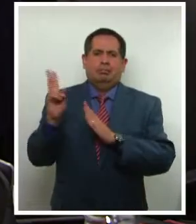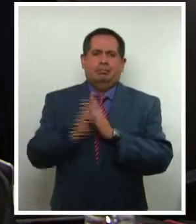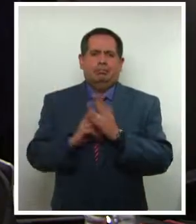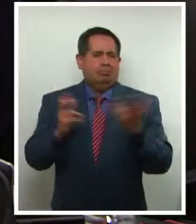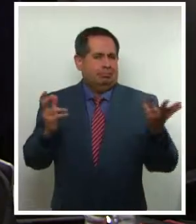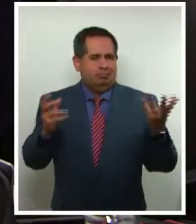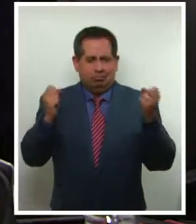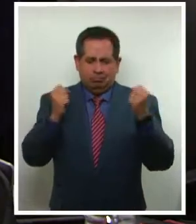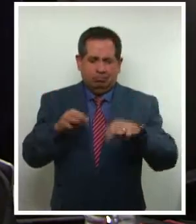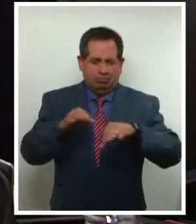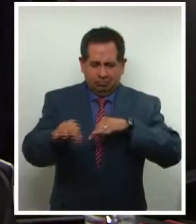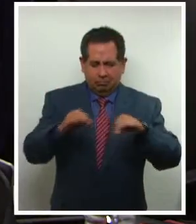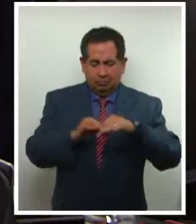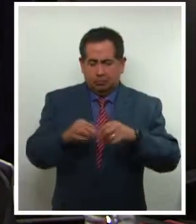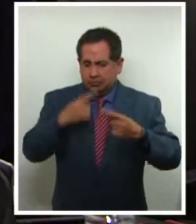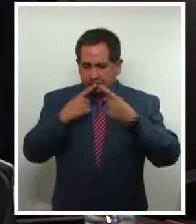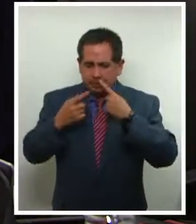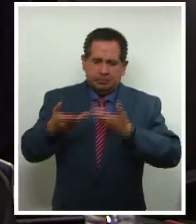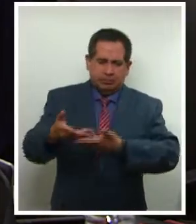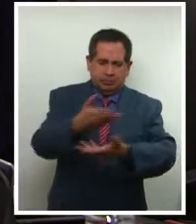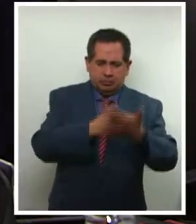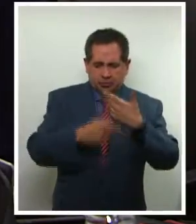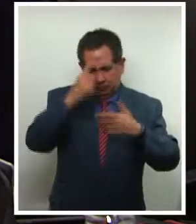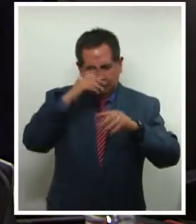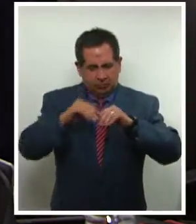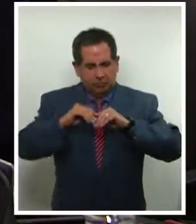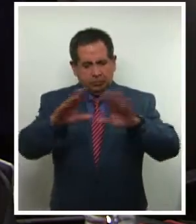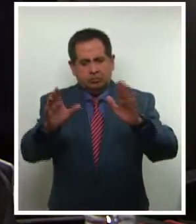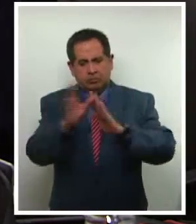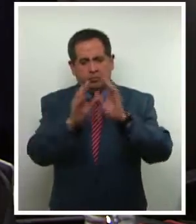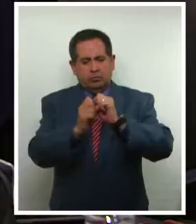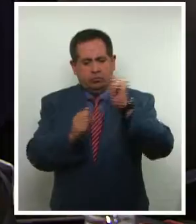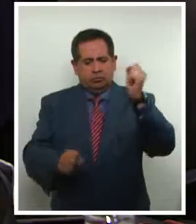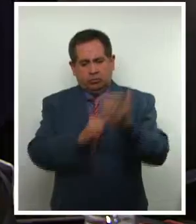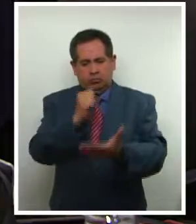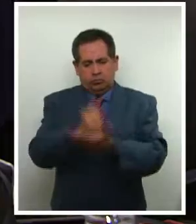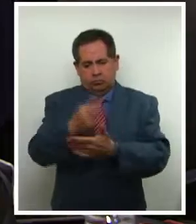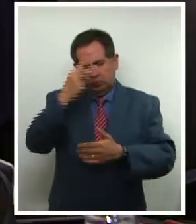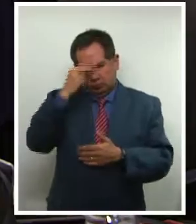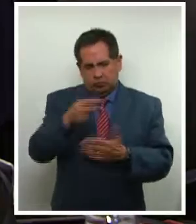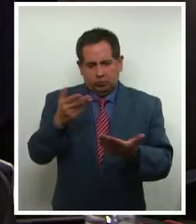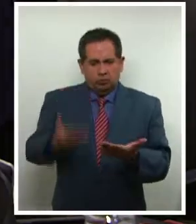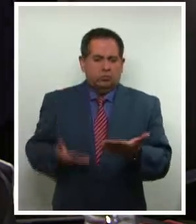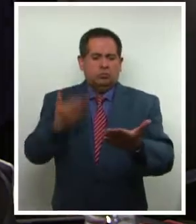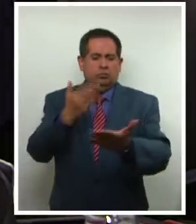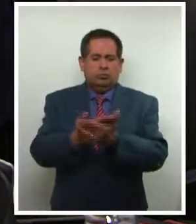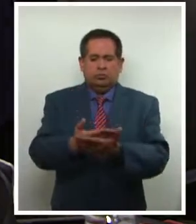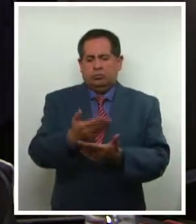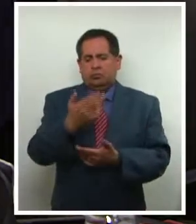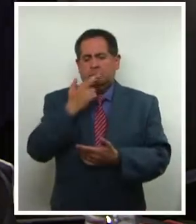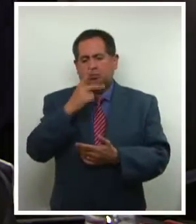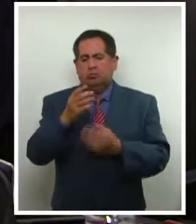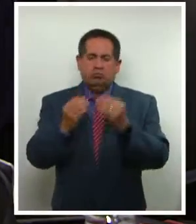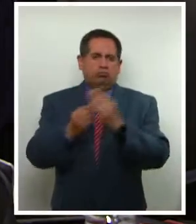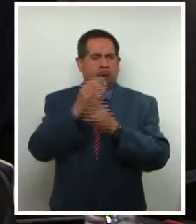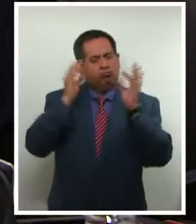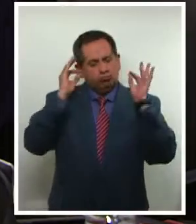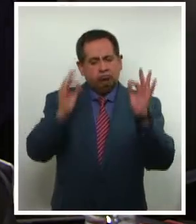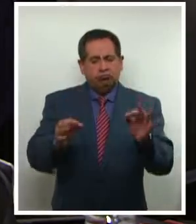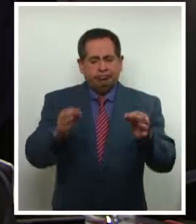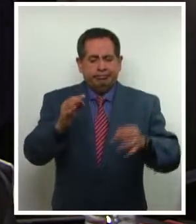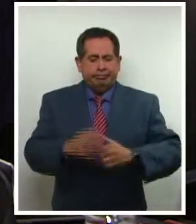ha llevado a hacer desde la pluralidad para darle a la Constitución de la Ciudad de México una nueva realidad